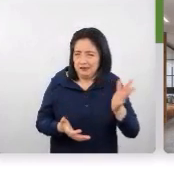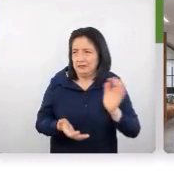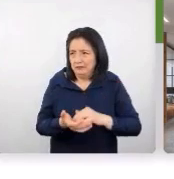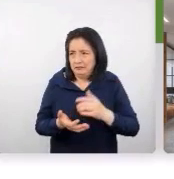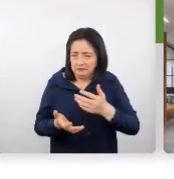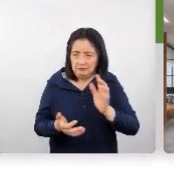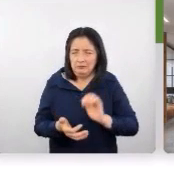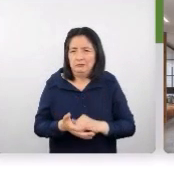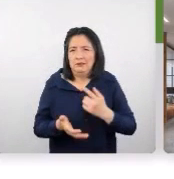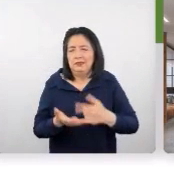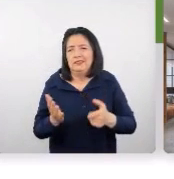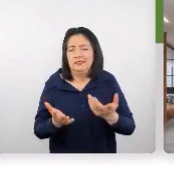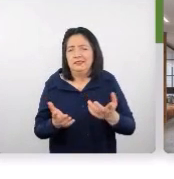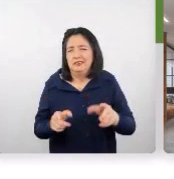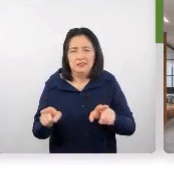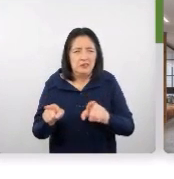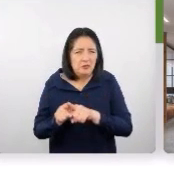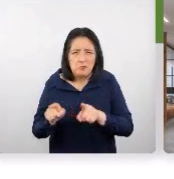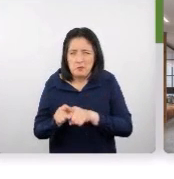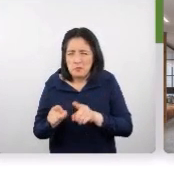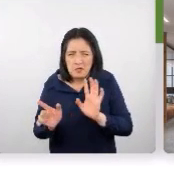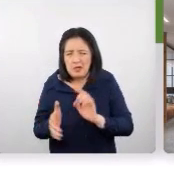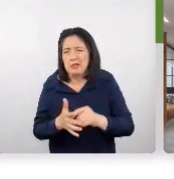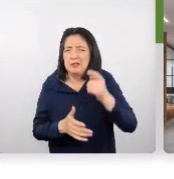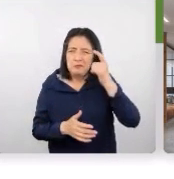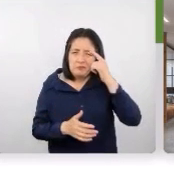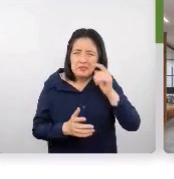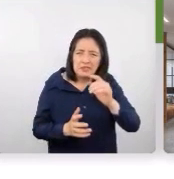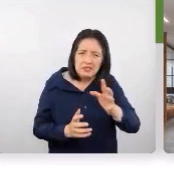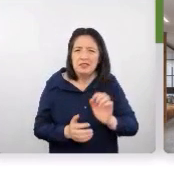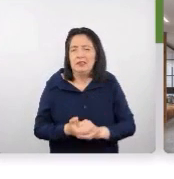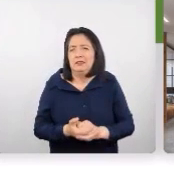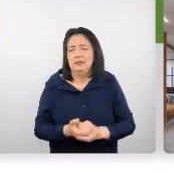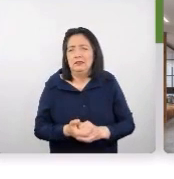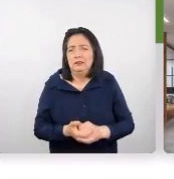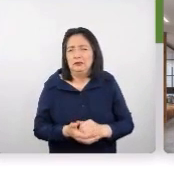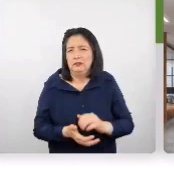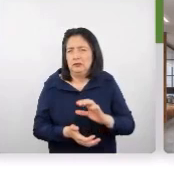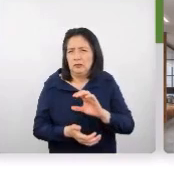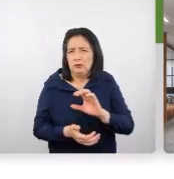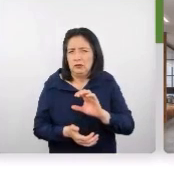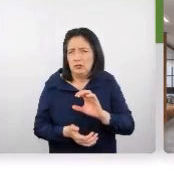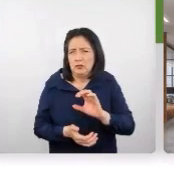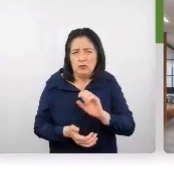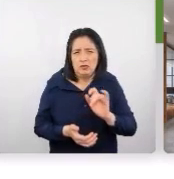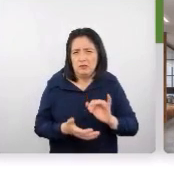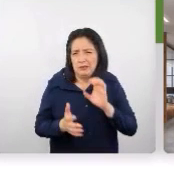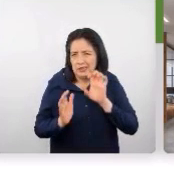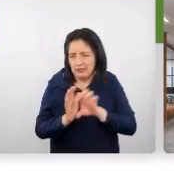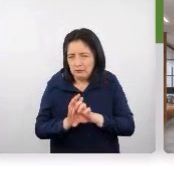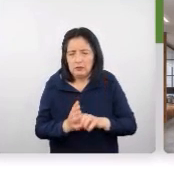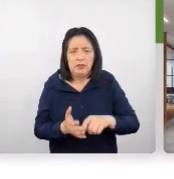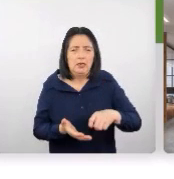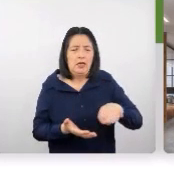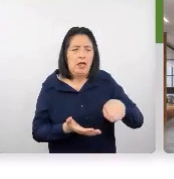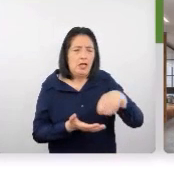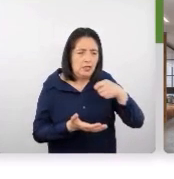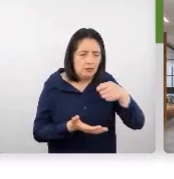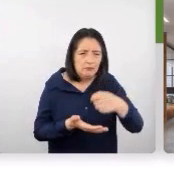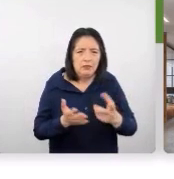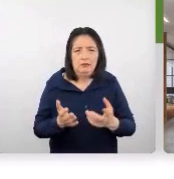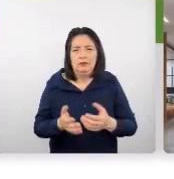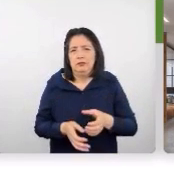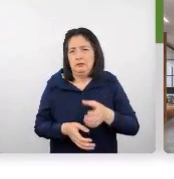en algo más, es similar a lo que se considera también kosher. Por ejemplo, en lo que es alimentos y bebidas, es